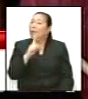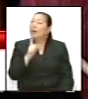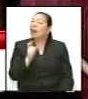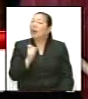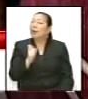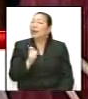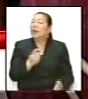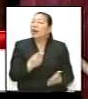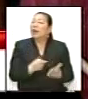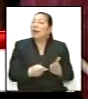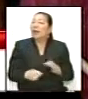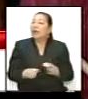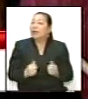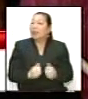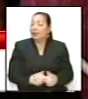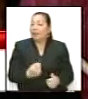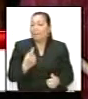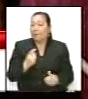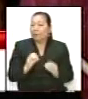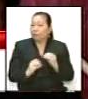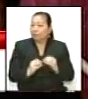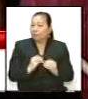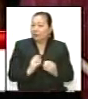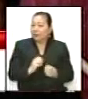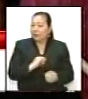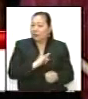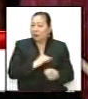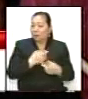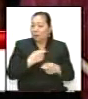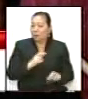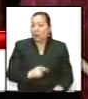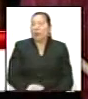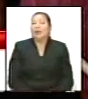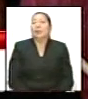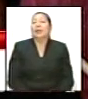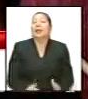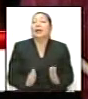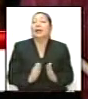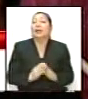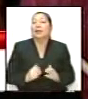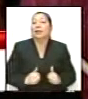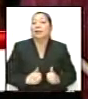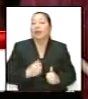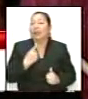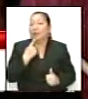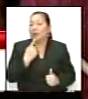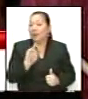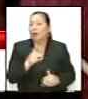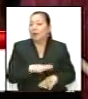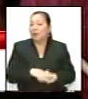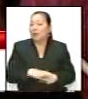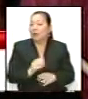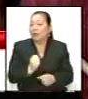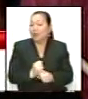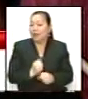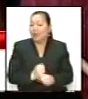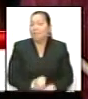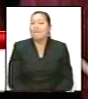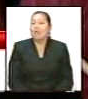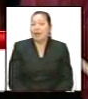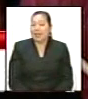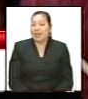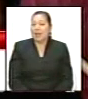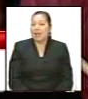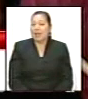de estrategias están tomando en cuenta para la reconstrucción de instituciones públicas y viviendas, según lo indica su plan de trabajo? Como ello,